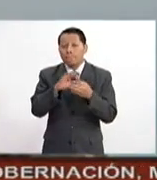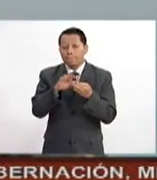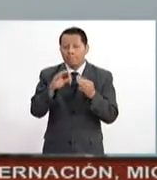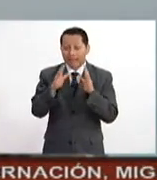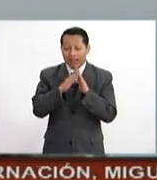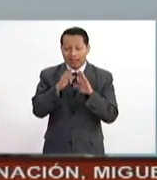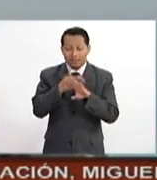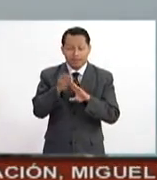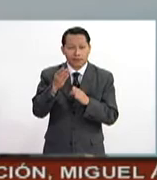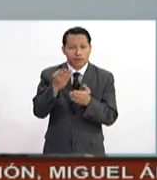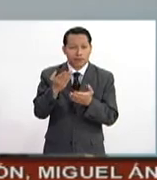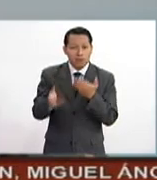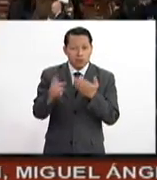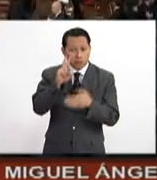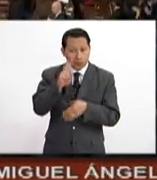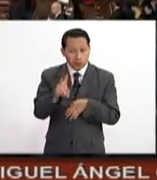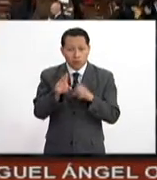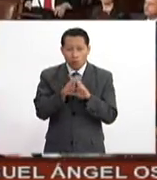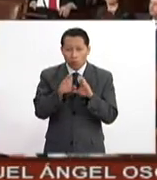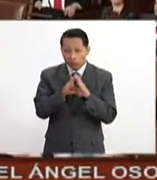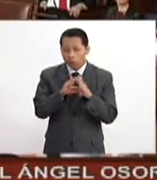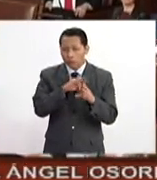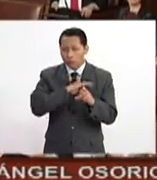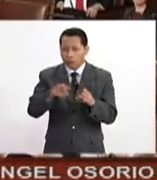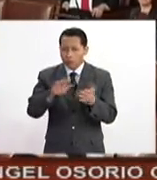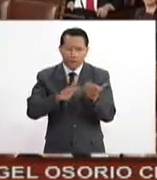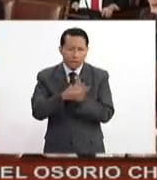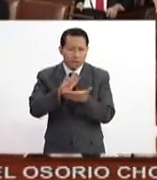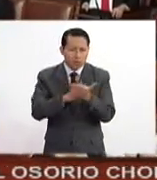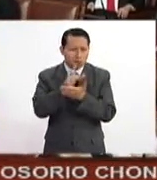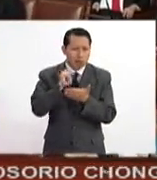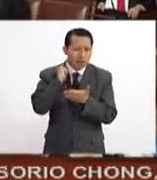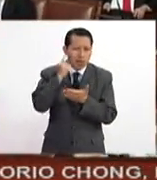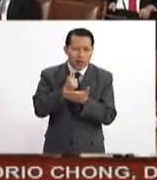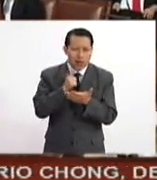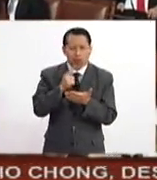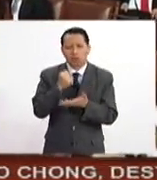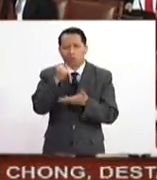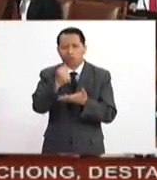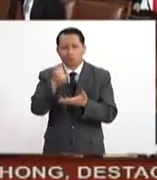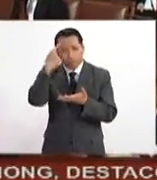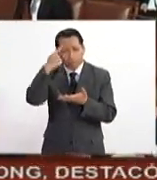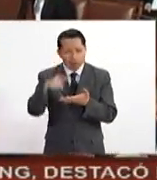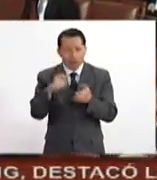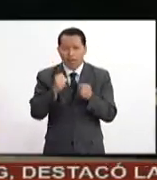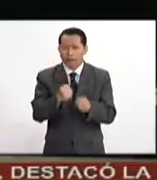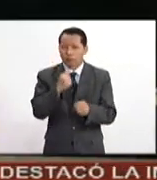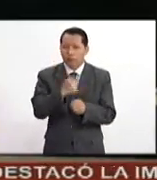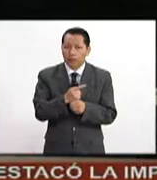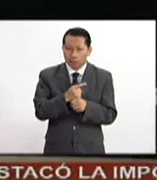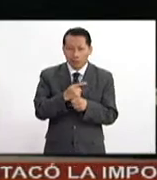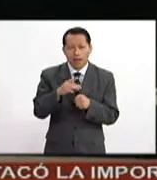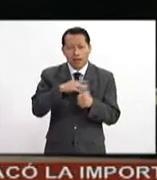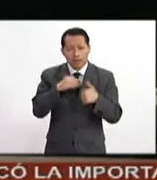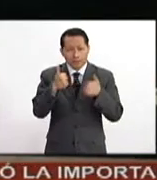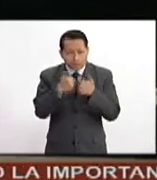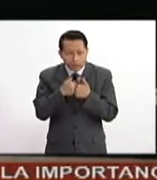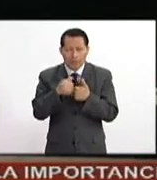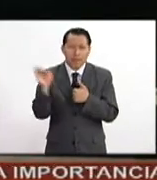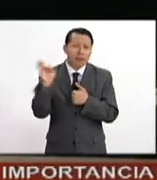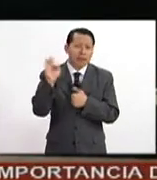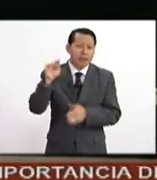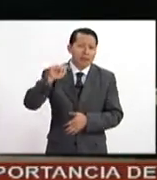Casa Blanca ahora es que aceptaría algún tipo de apoyo presupuestal para seguridad fronteriza, quizá